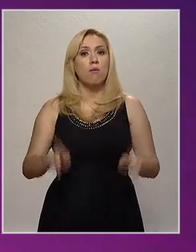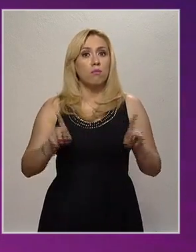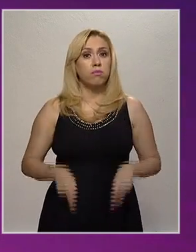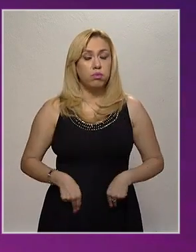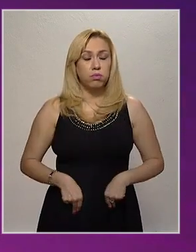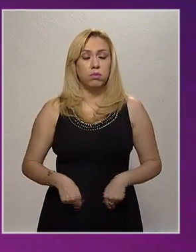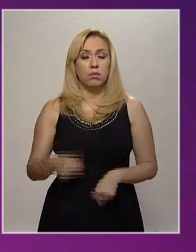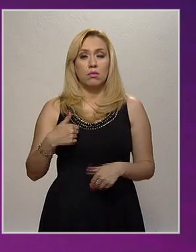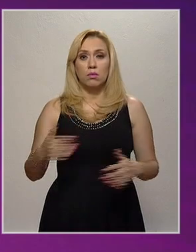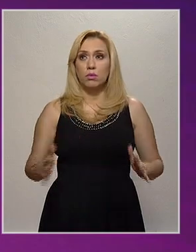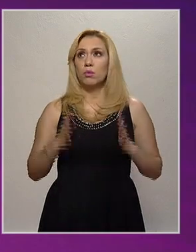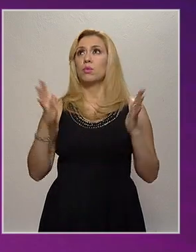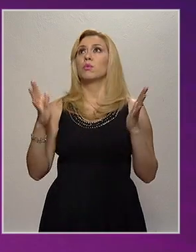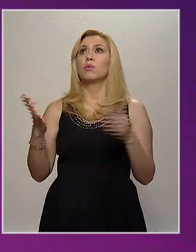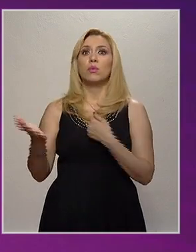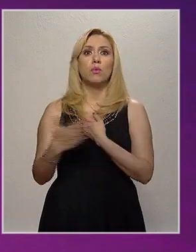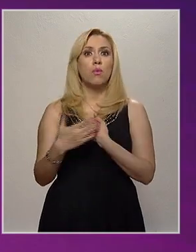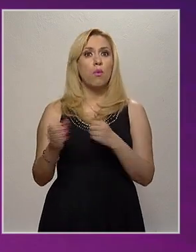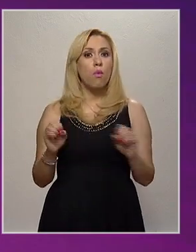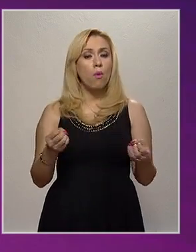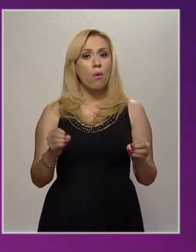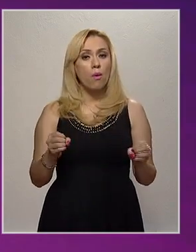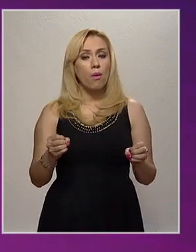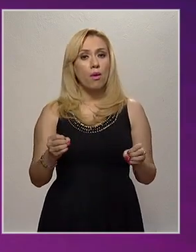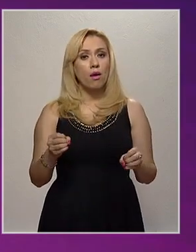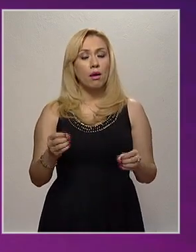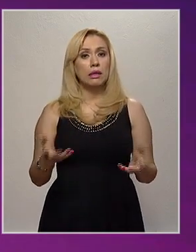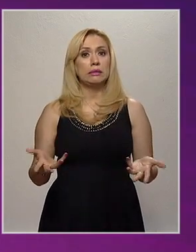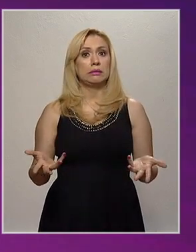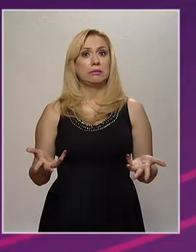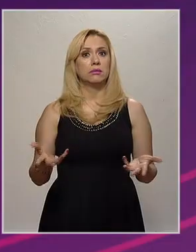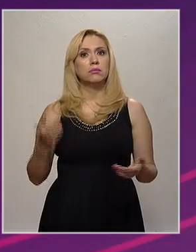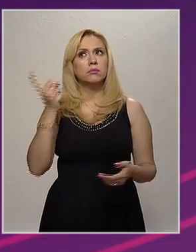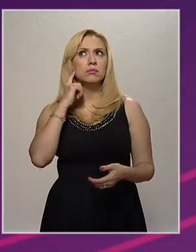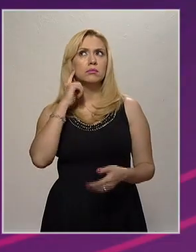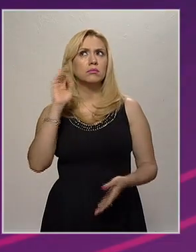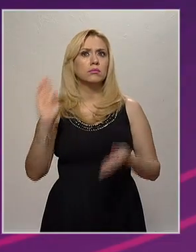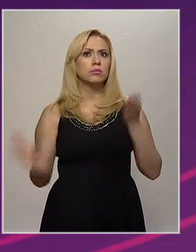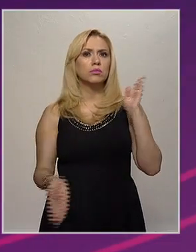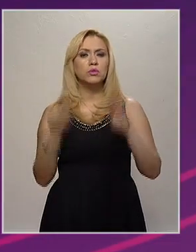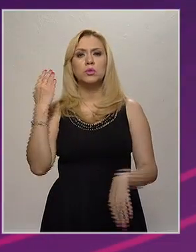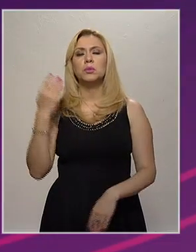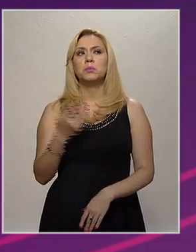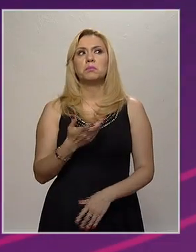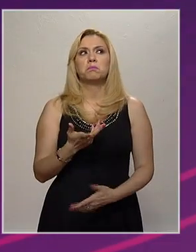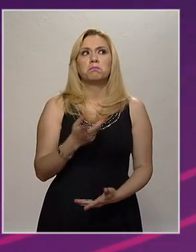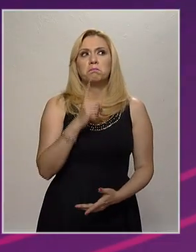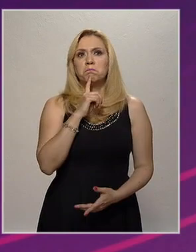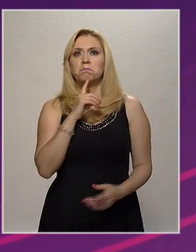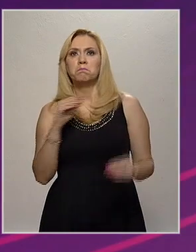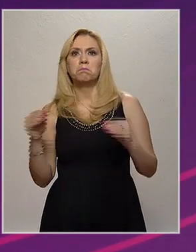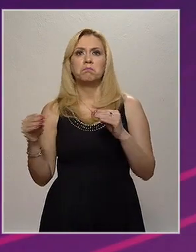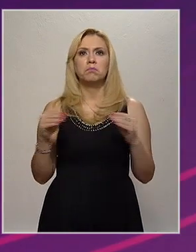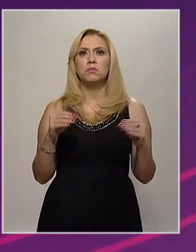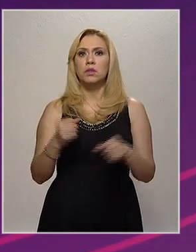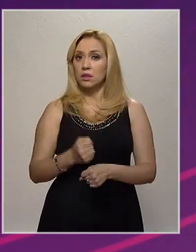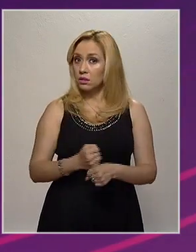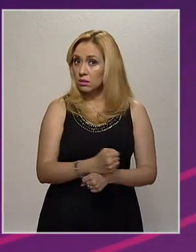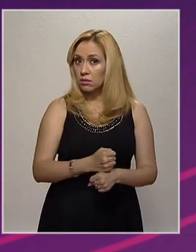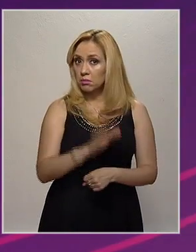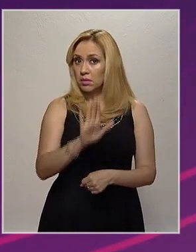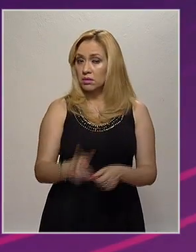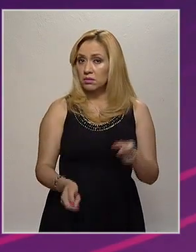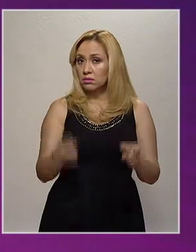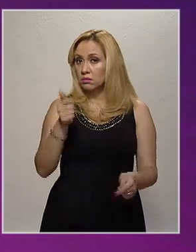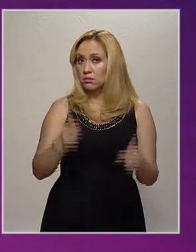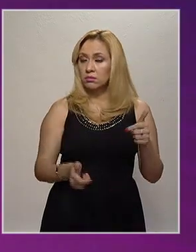forzadas, es una práctica que a nivel internacional hay poco debate si constituye tortura o no. Y hay muchos ejemplos, por ejemplo,